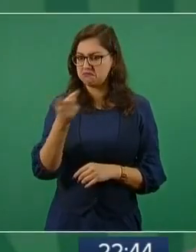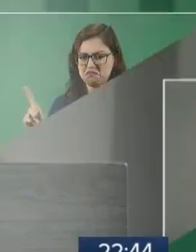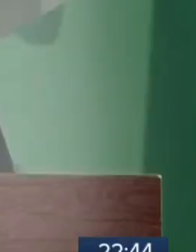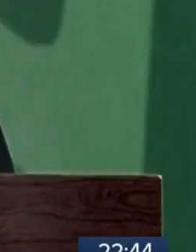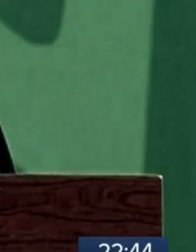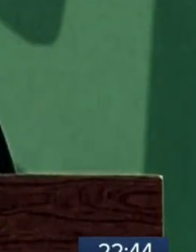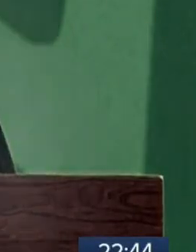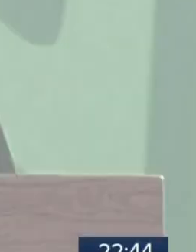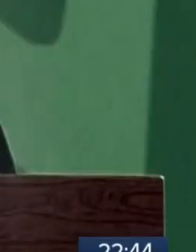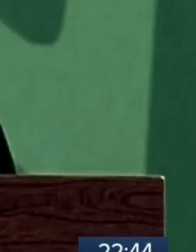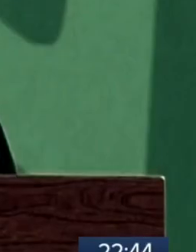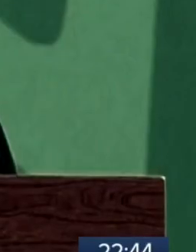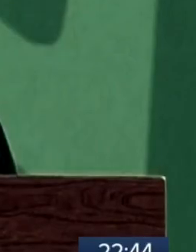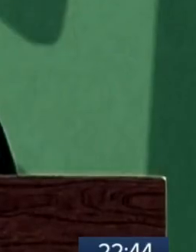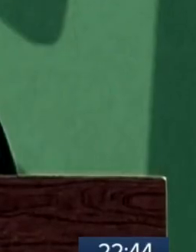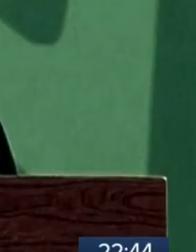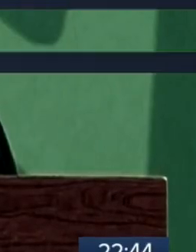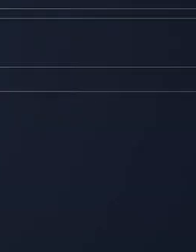ayudaron.